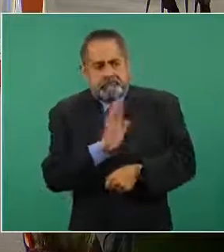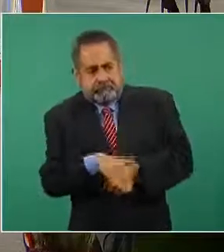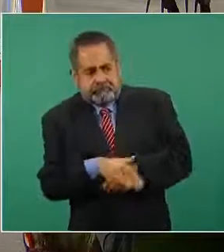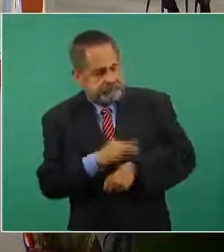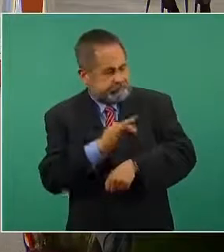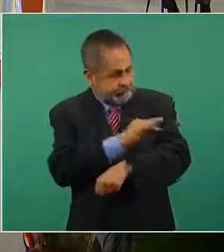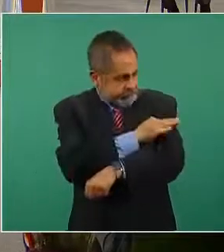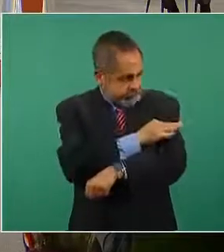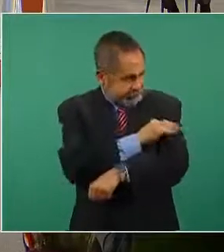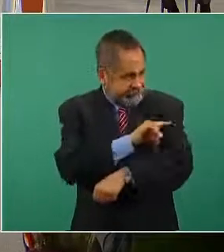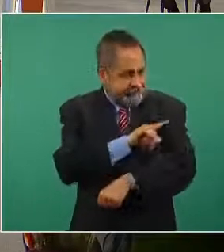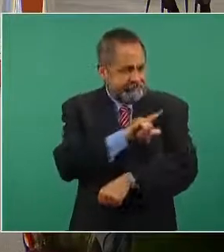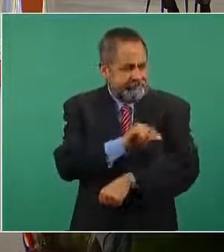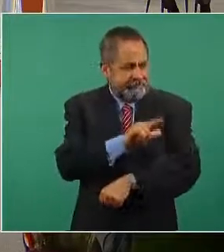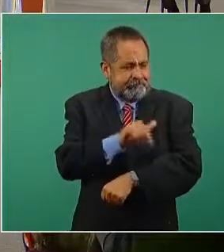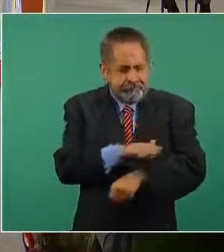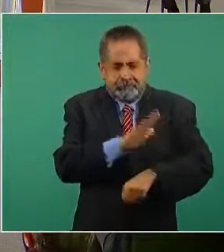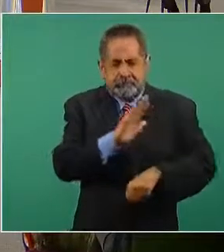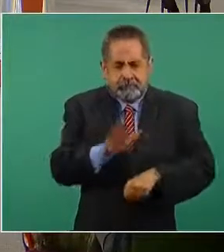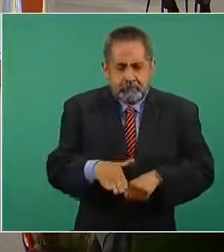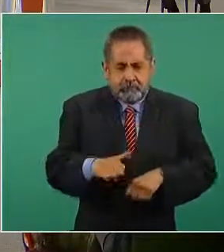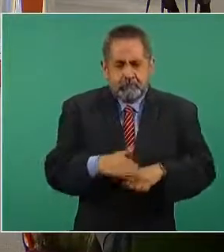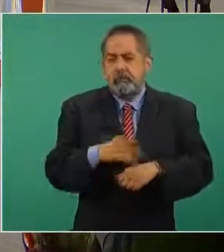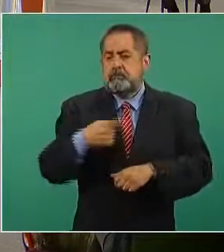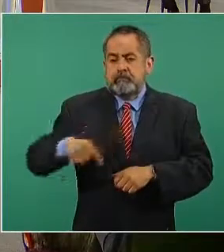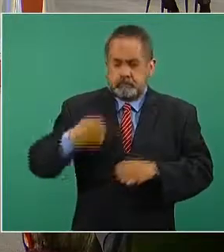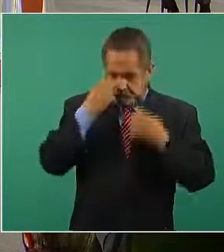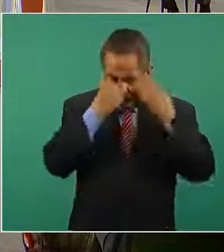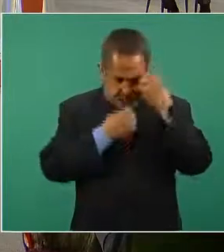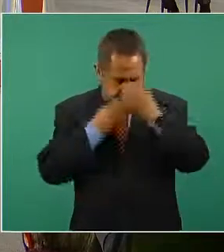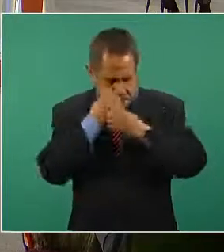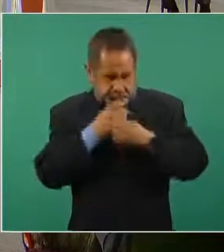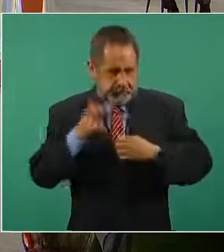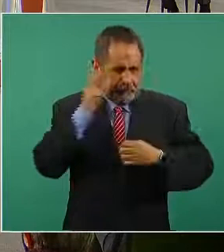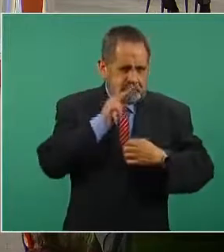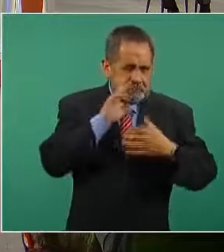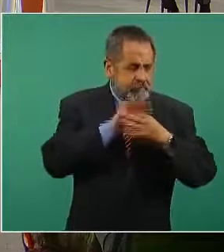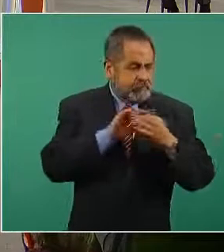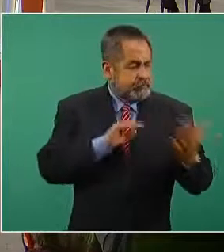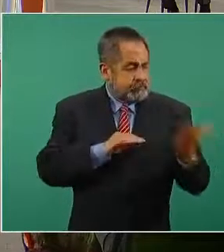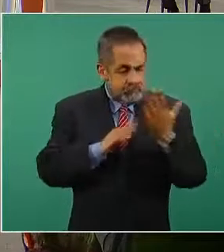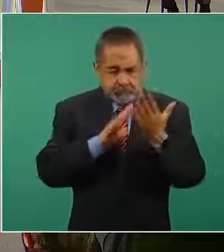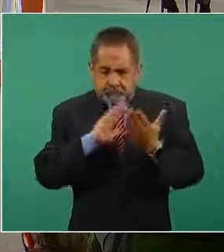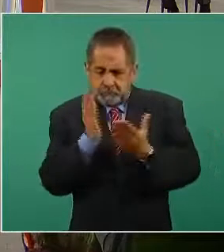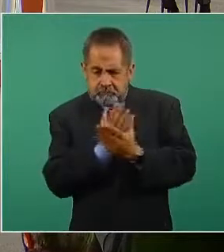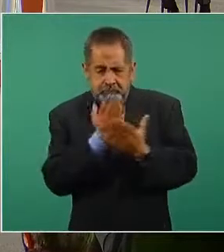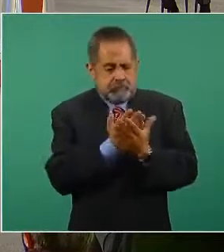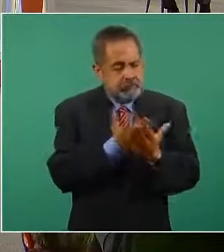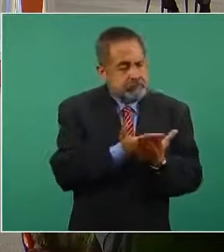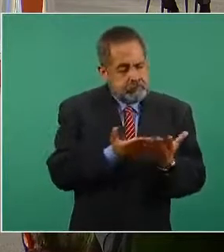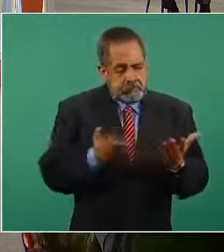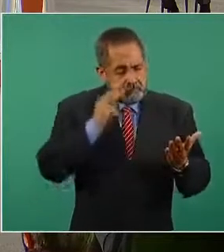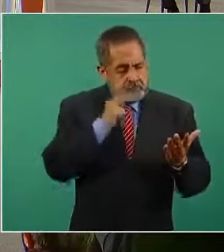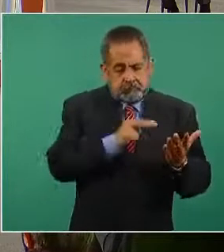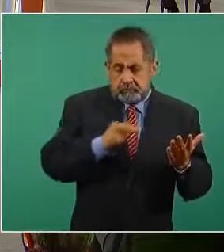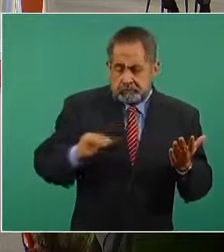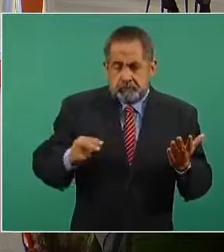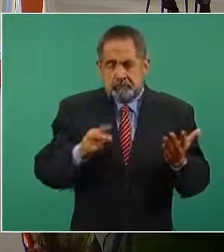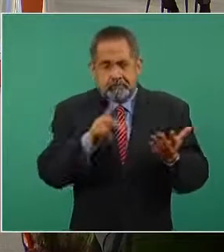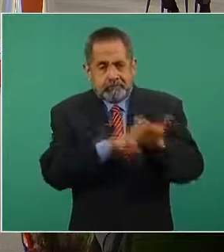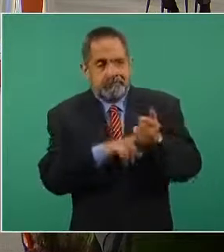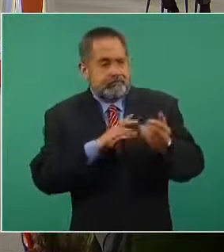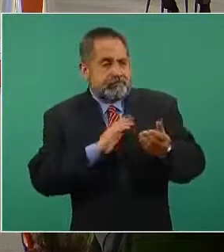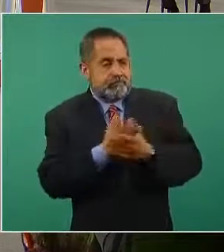programa y que hace una revisión exhaustiva, cuidadosa de la evidencia del expediente clínico, cuando hay los estudios de laboratorio